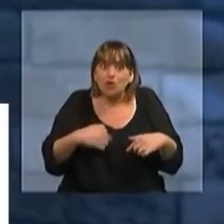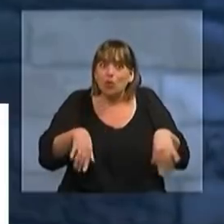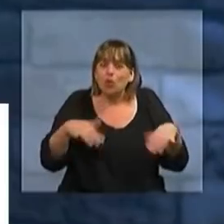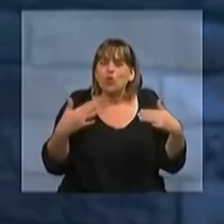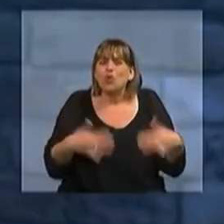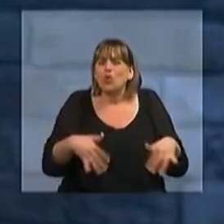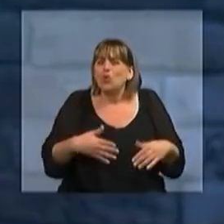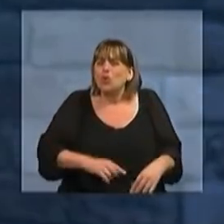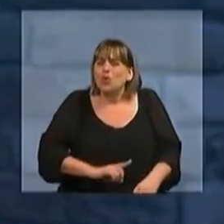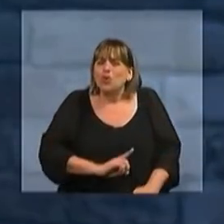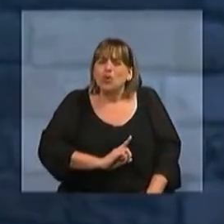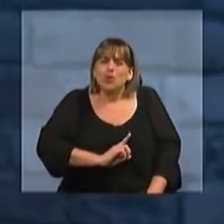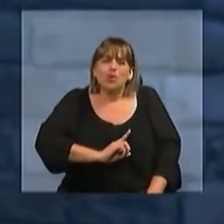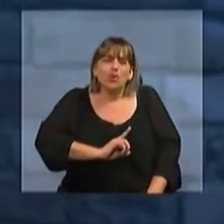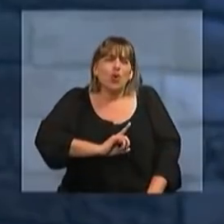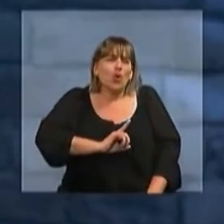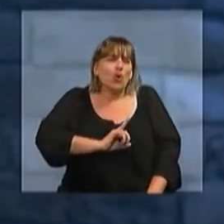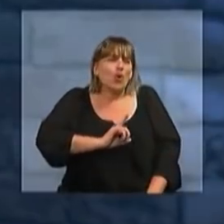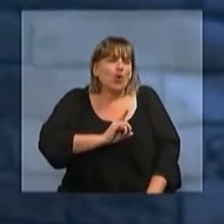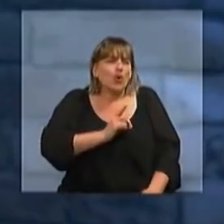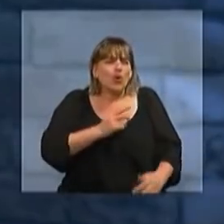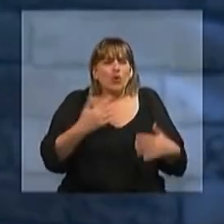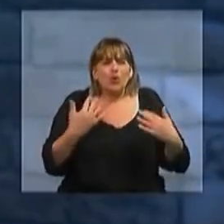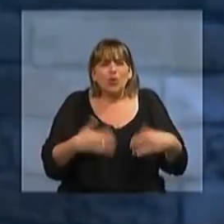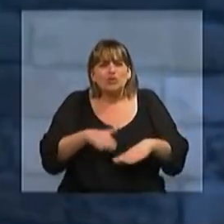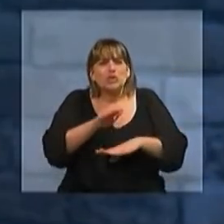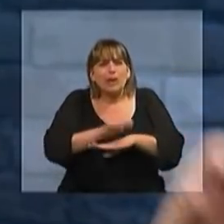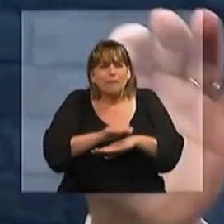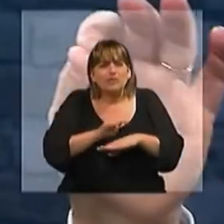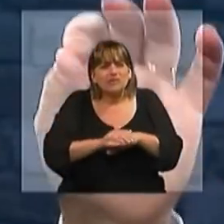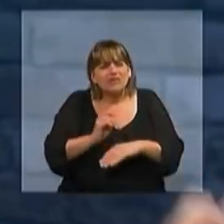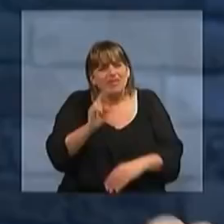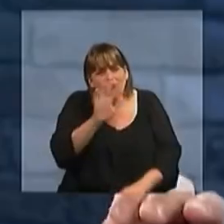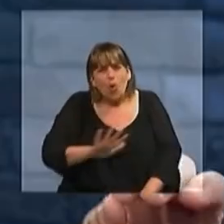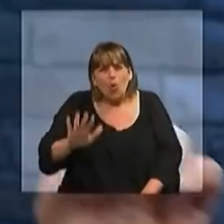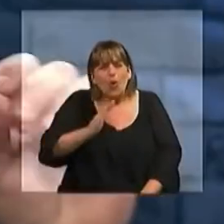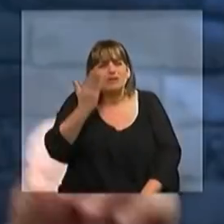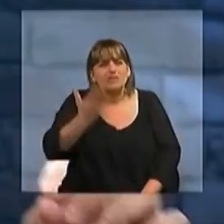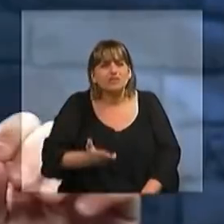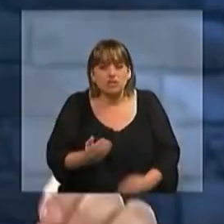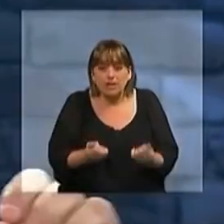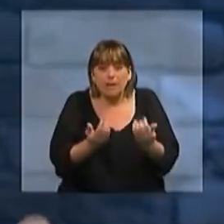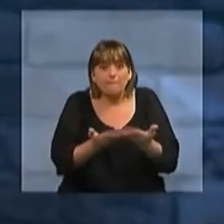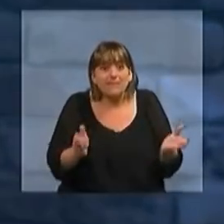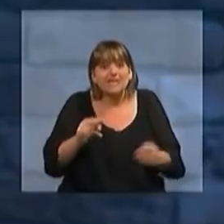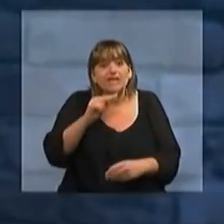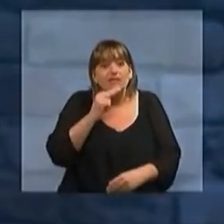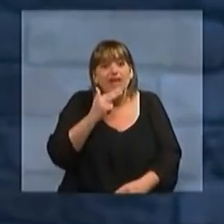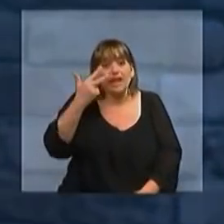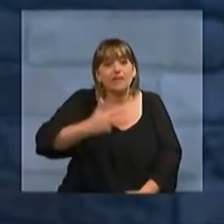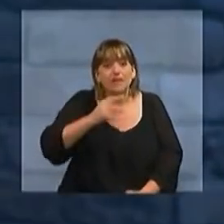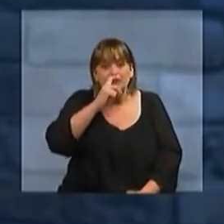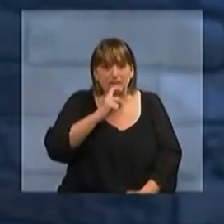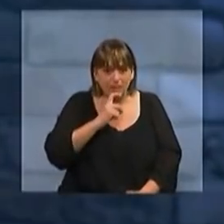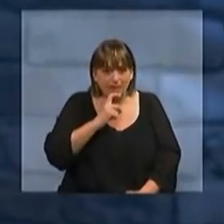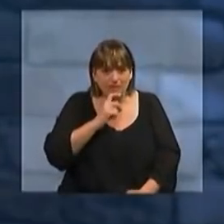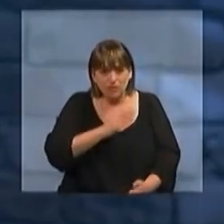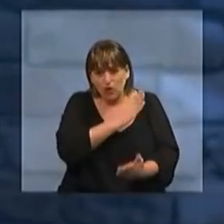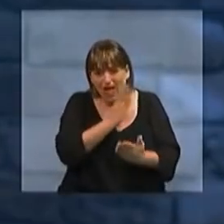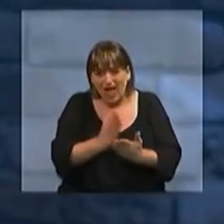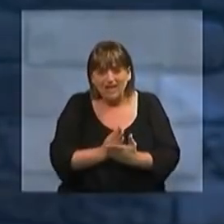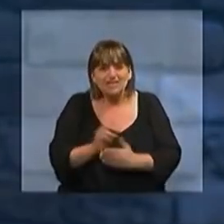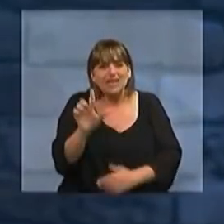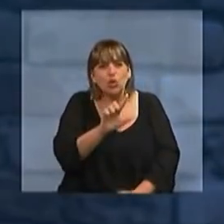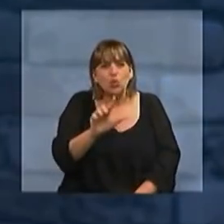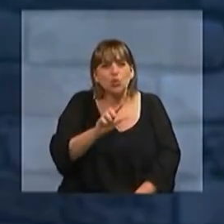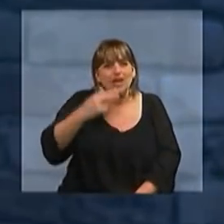orgullo de la responsabilidad del uruguayo. Está bien, pero... Del viernes 13 de marzo al lunes